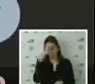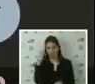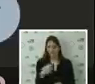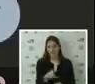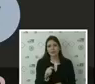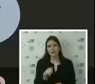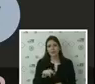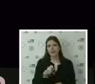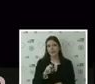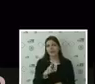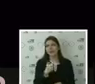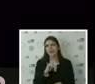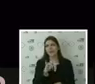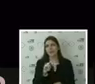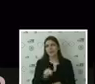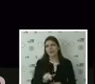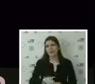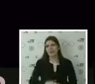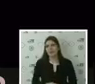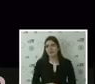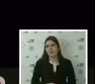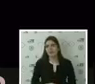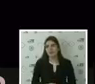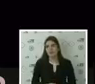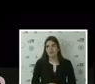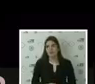Tenochtitlan. Adelante, Yael.